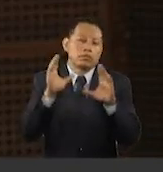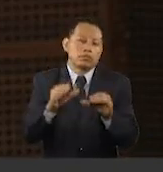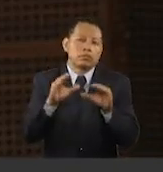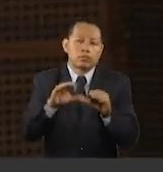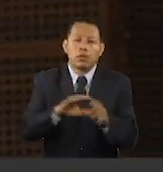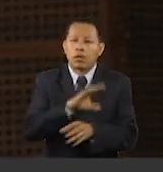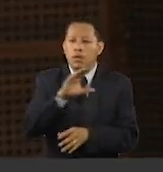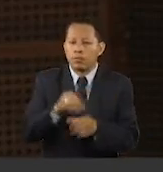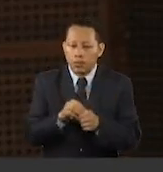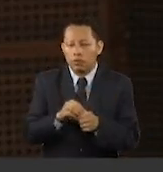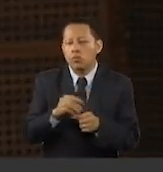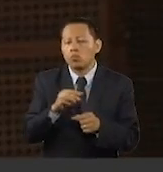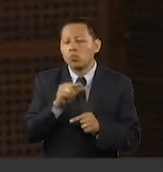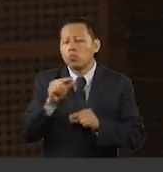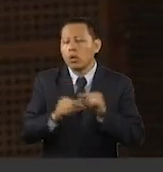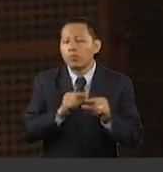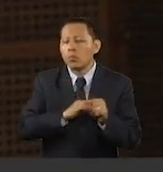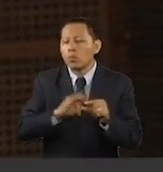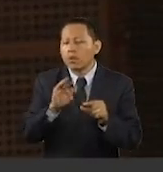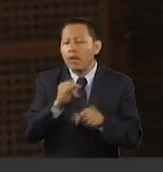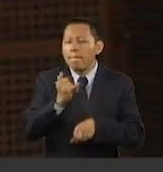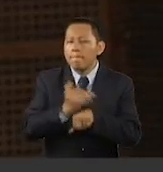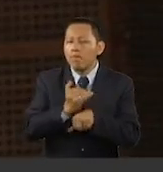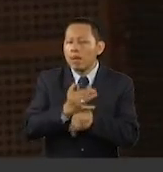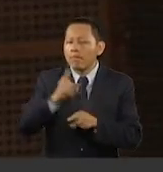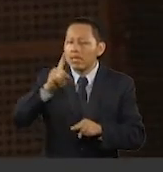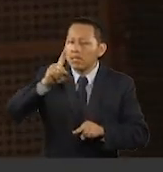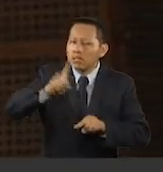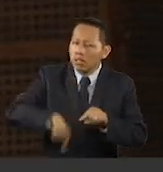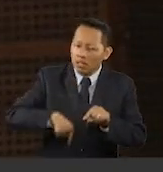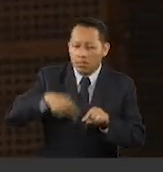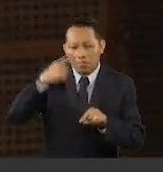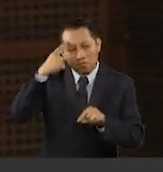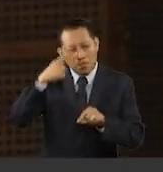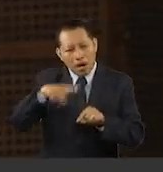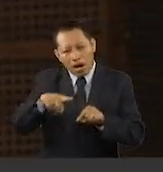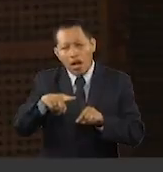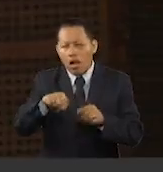e ir eliminando las barreras del espacio y tiempo.